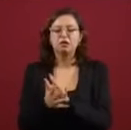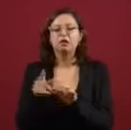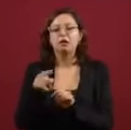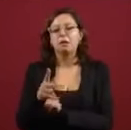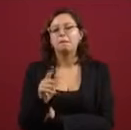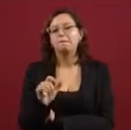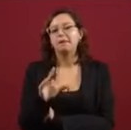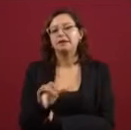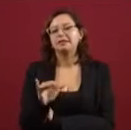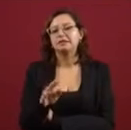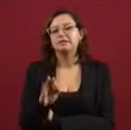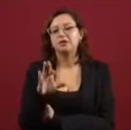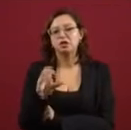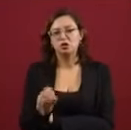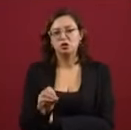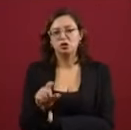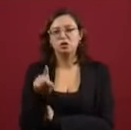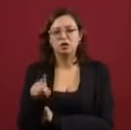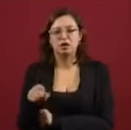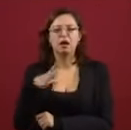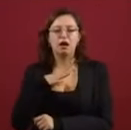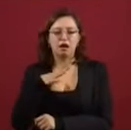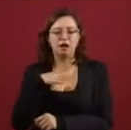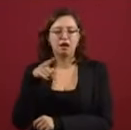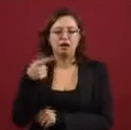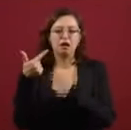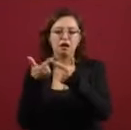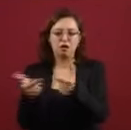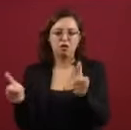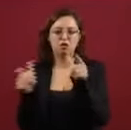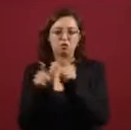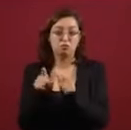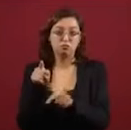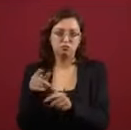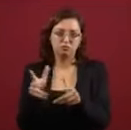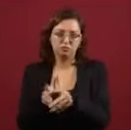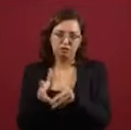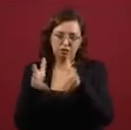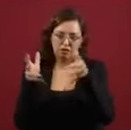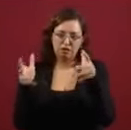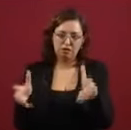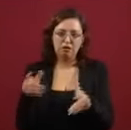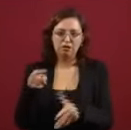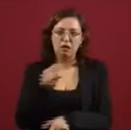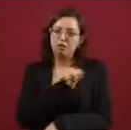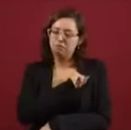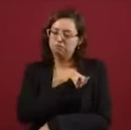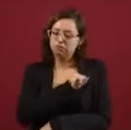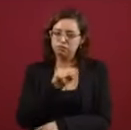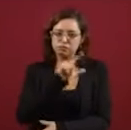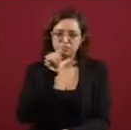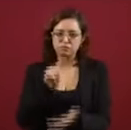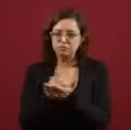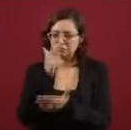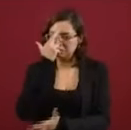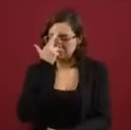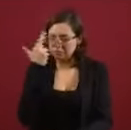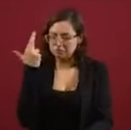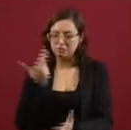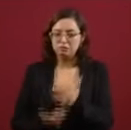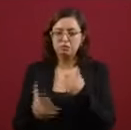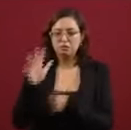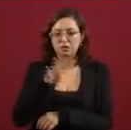que tiene una presencia relevante criminal relevante en la zona de